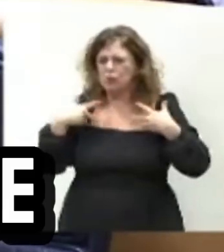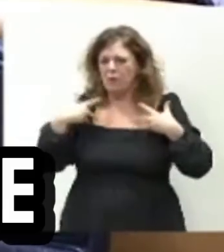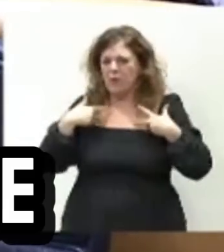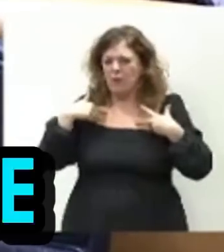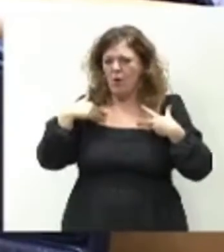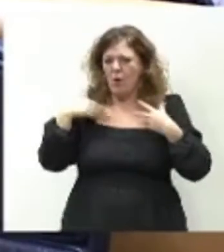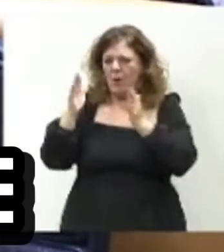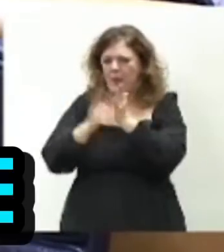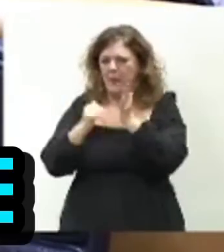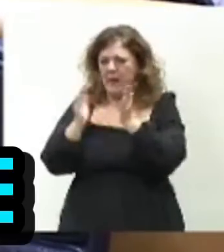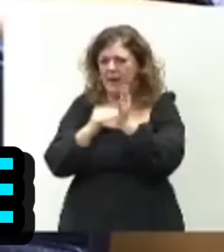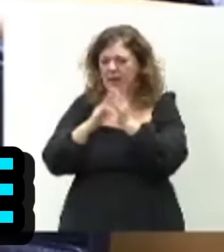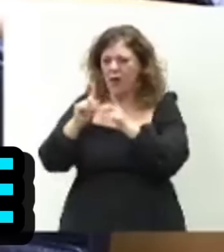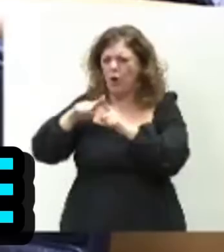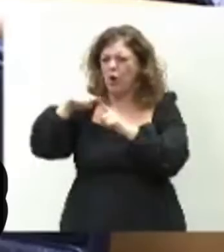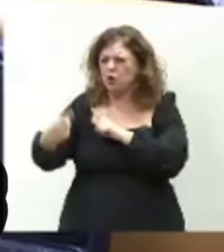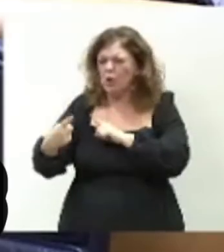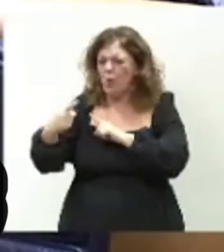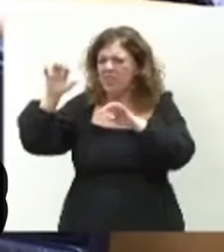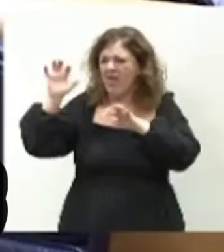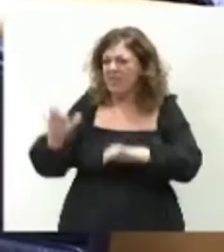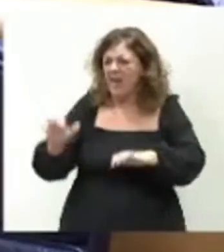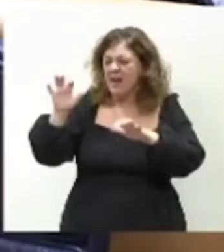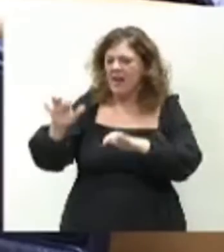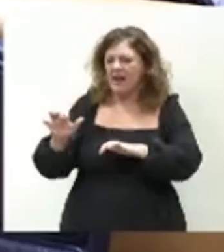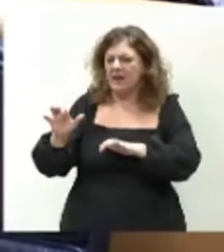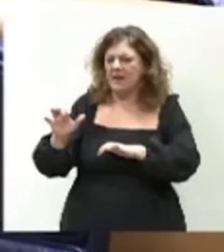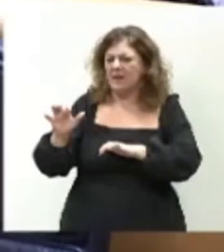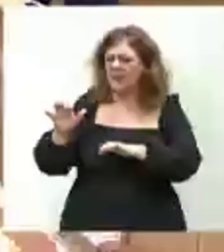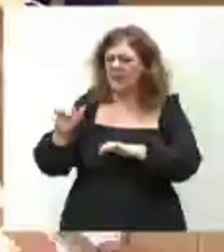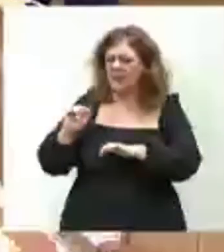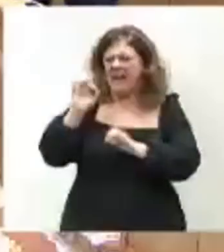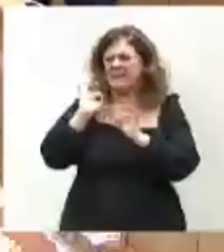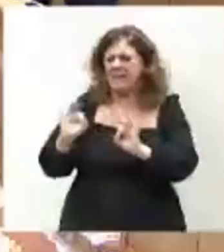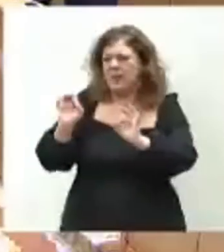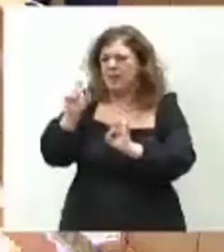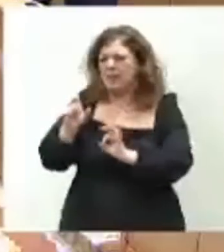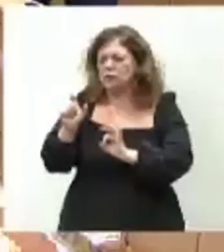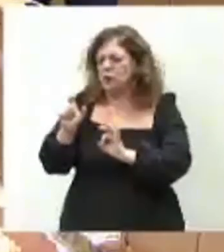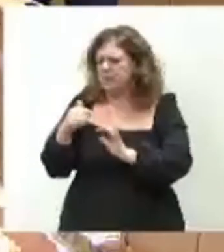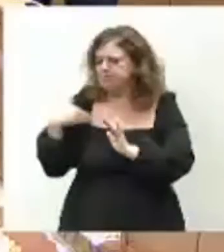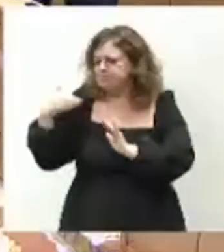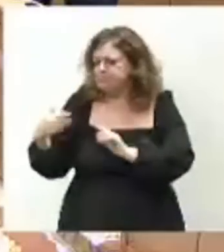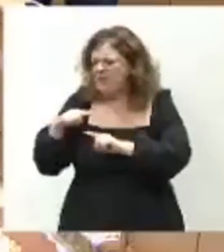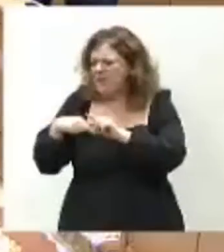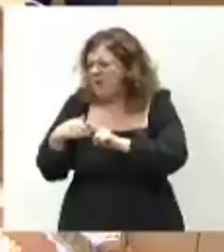las consecuencias de la DANA y muy especialmente para las personas que han perdido a algún familiar